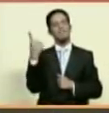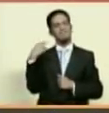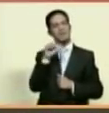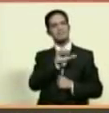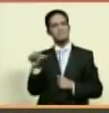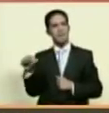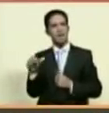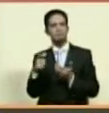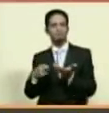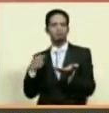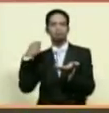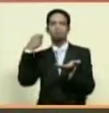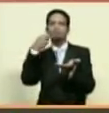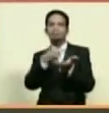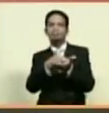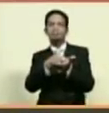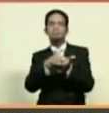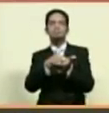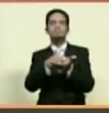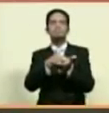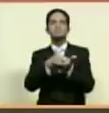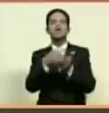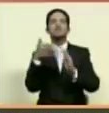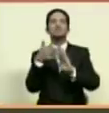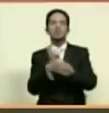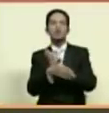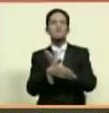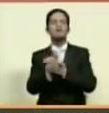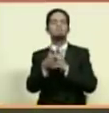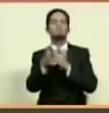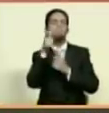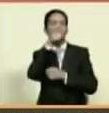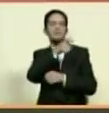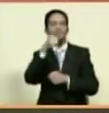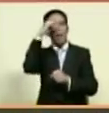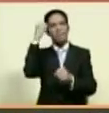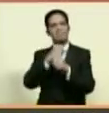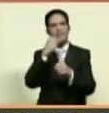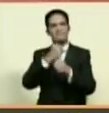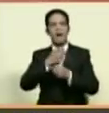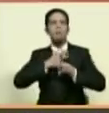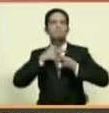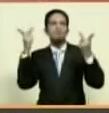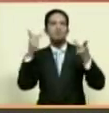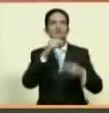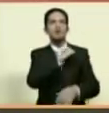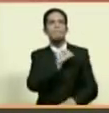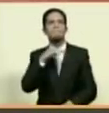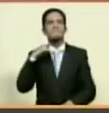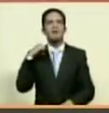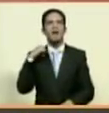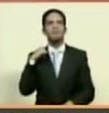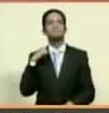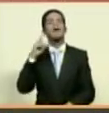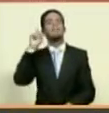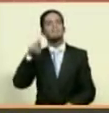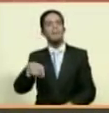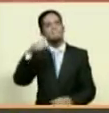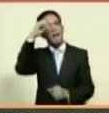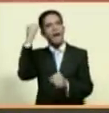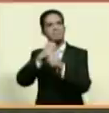al pago de nóminas del sector público, sector privado, también a los